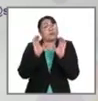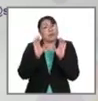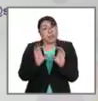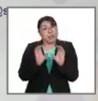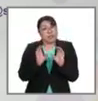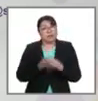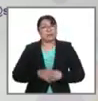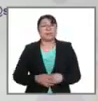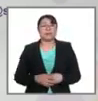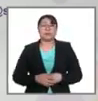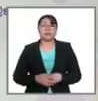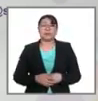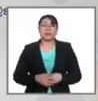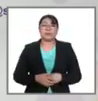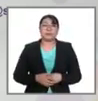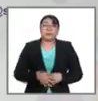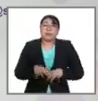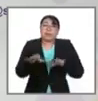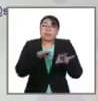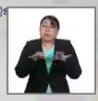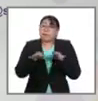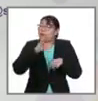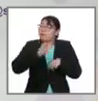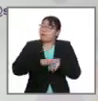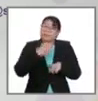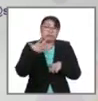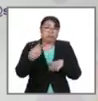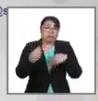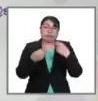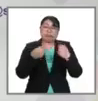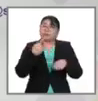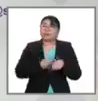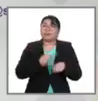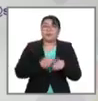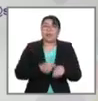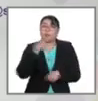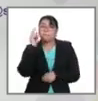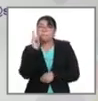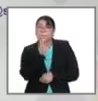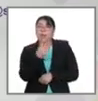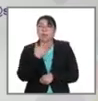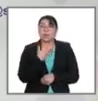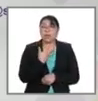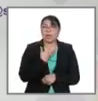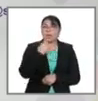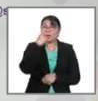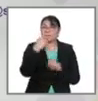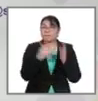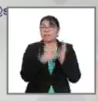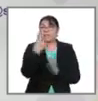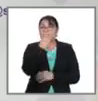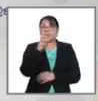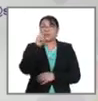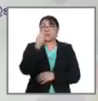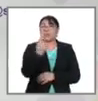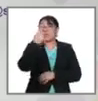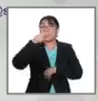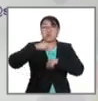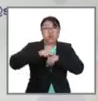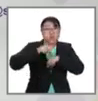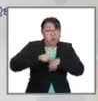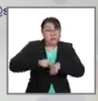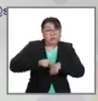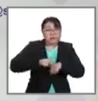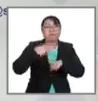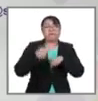sector salud el sector laboral más afectado actualmente podemos documentar que son 1.331 médicos que se